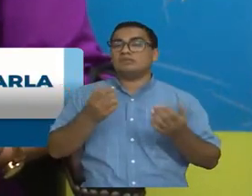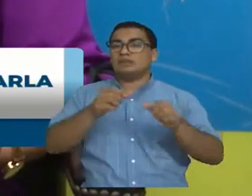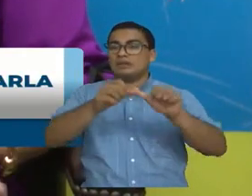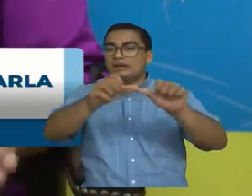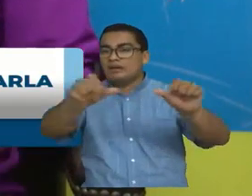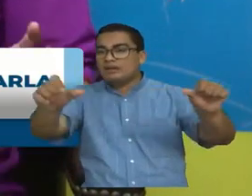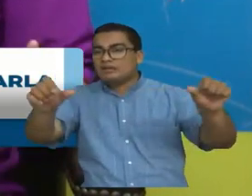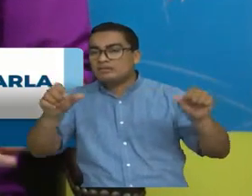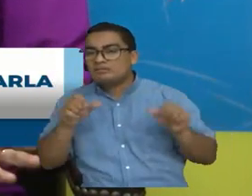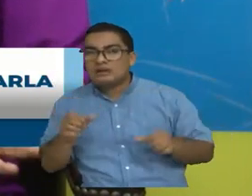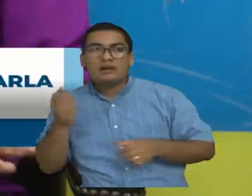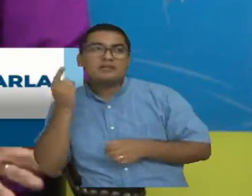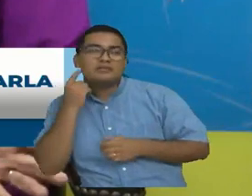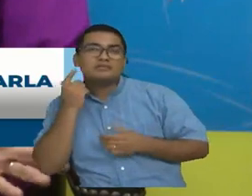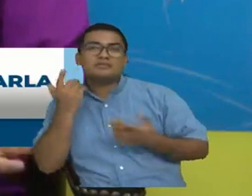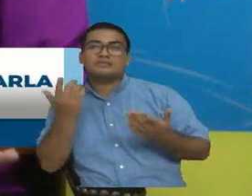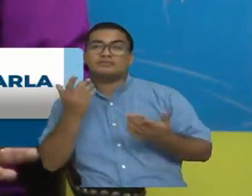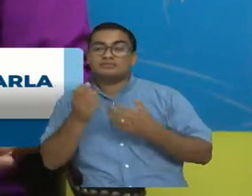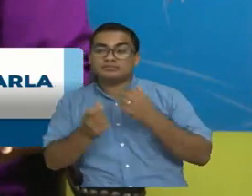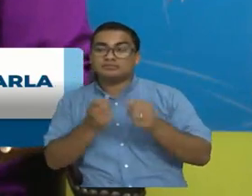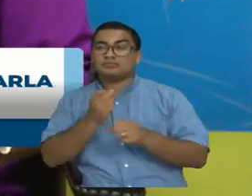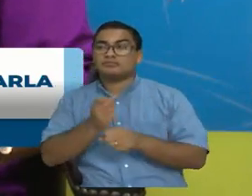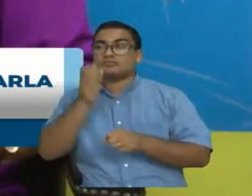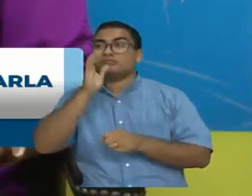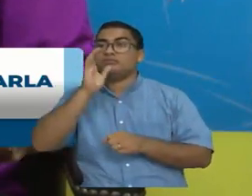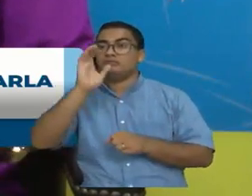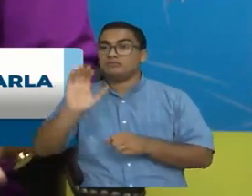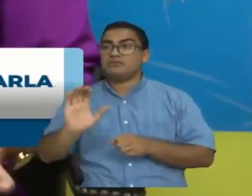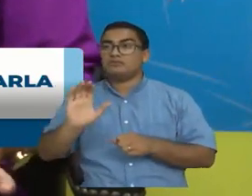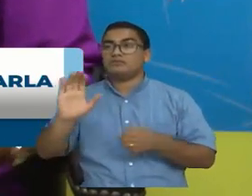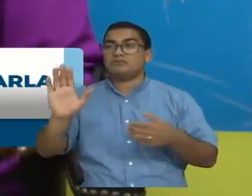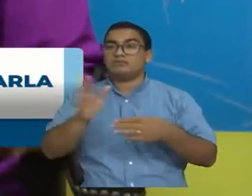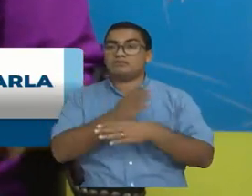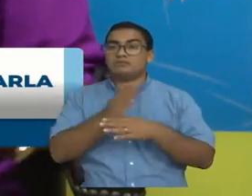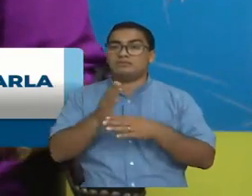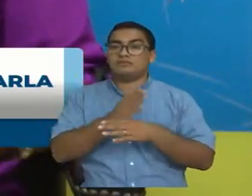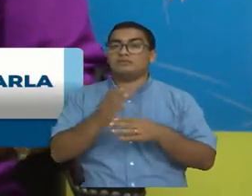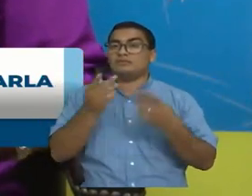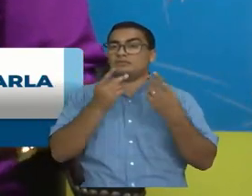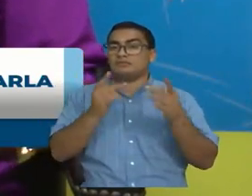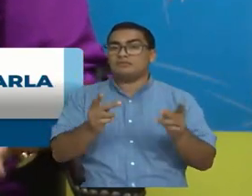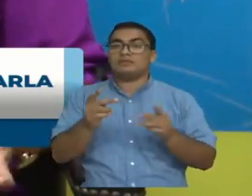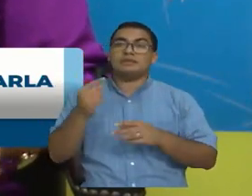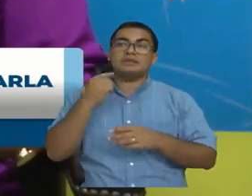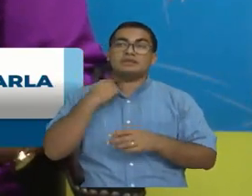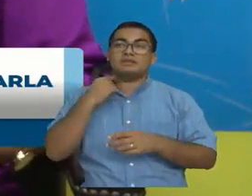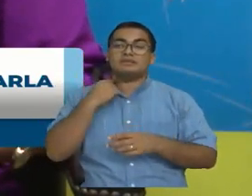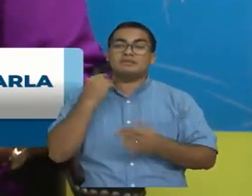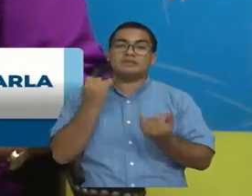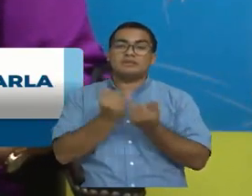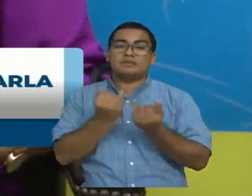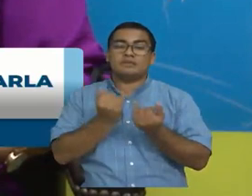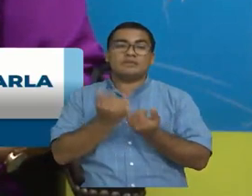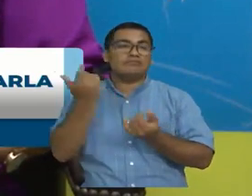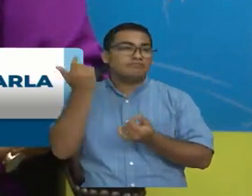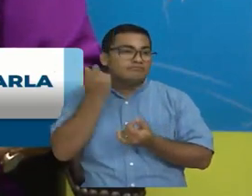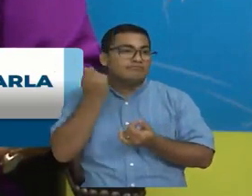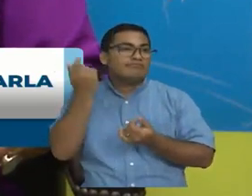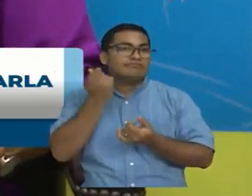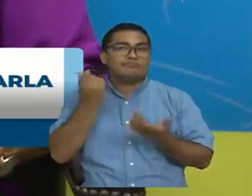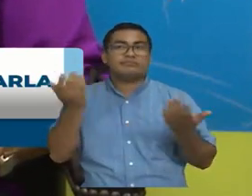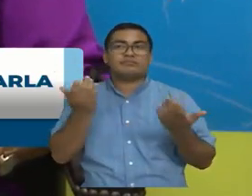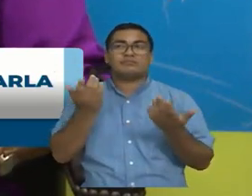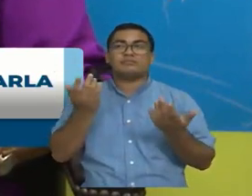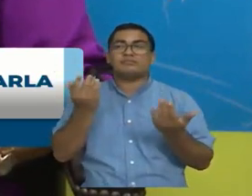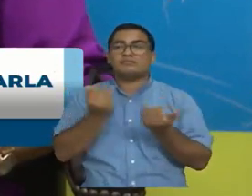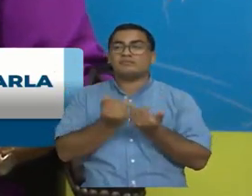del niño. Entonces vamos modificando los tipos de sonidos de estímulo, pero siempre estamos estimulando la parte auditiva. Como el sonido del